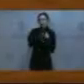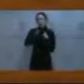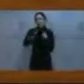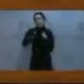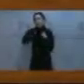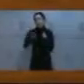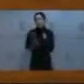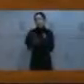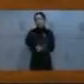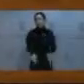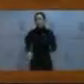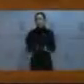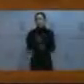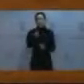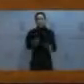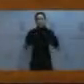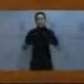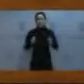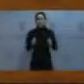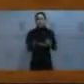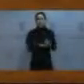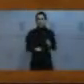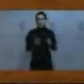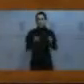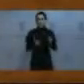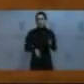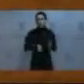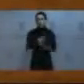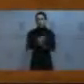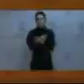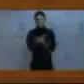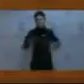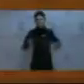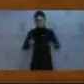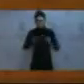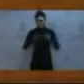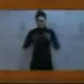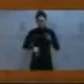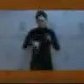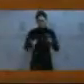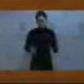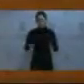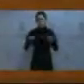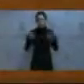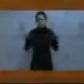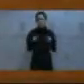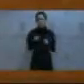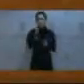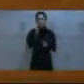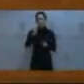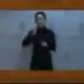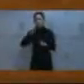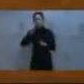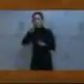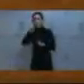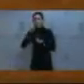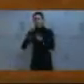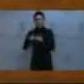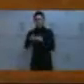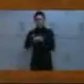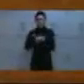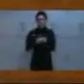La pérdida de esa población menor de 16 años en las salas, en 2029, que está ya a la vuelta de la